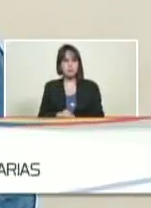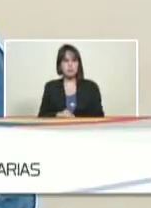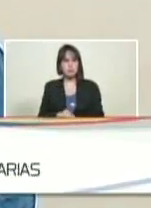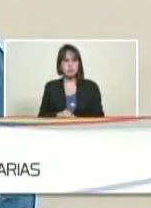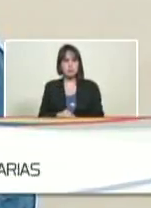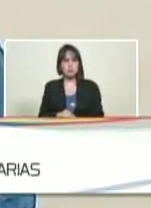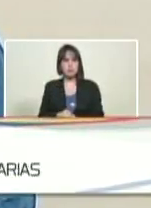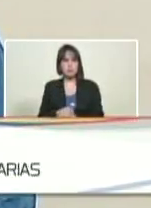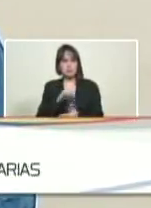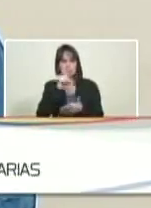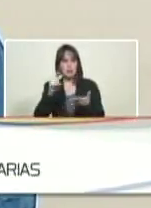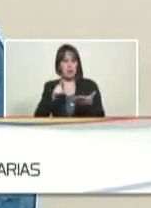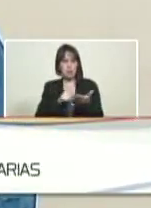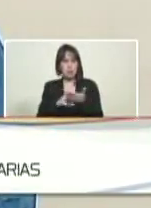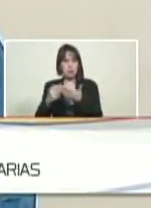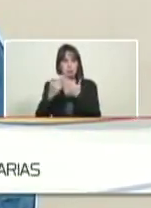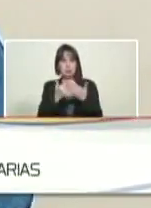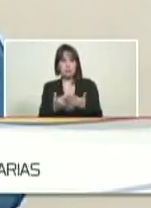a MGI.